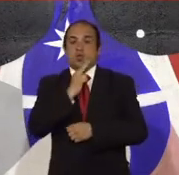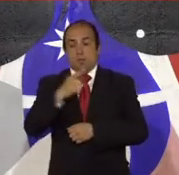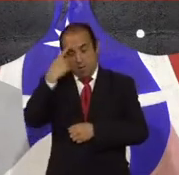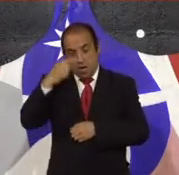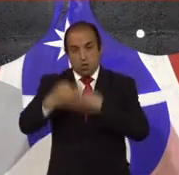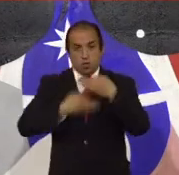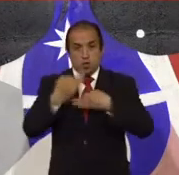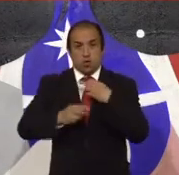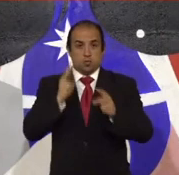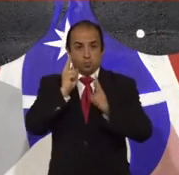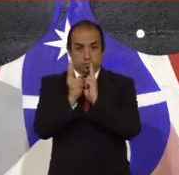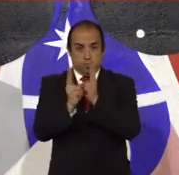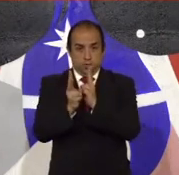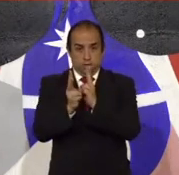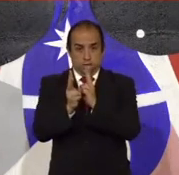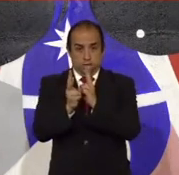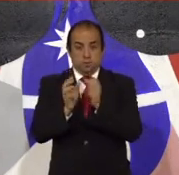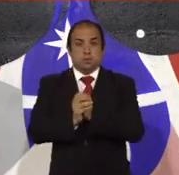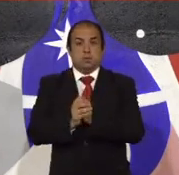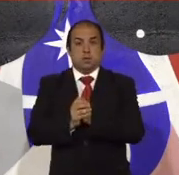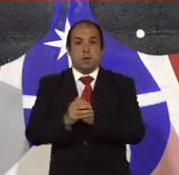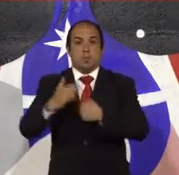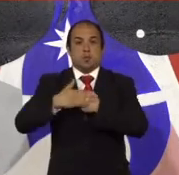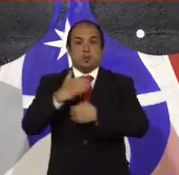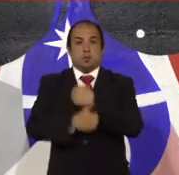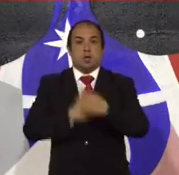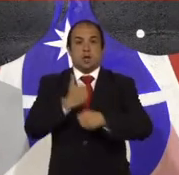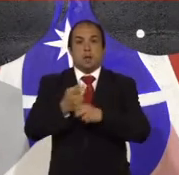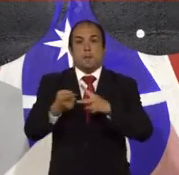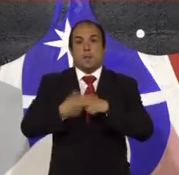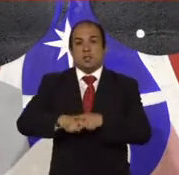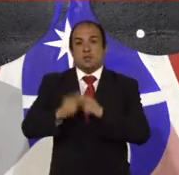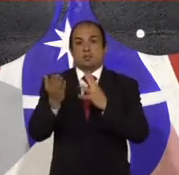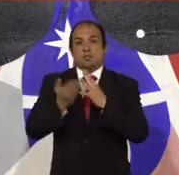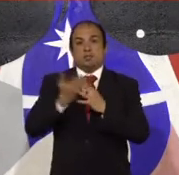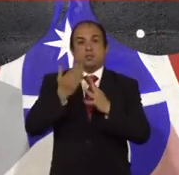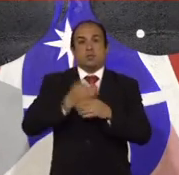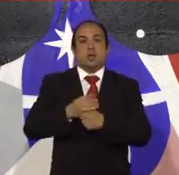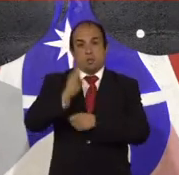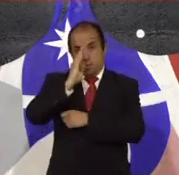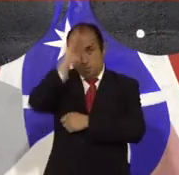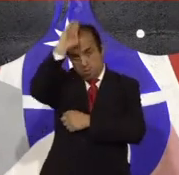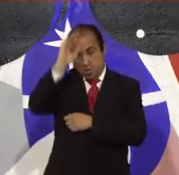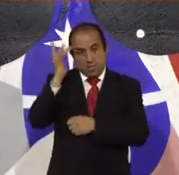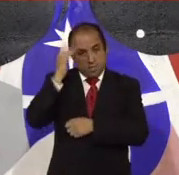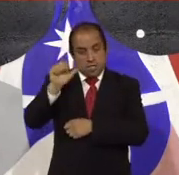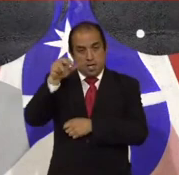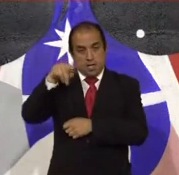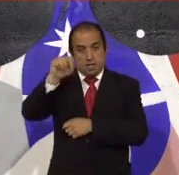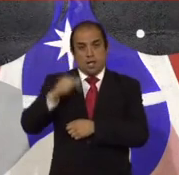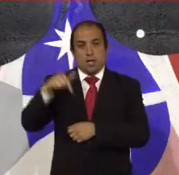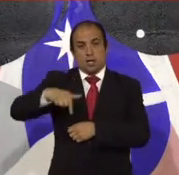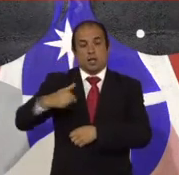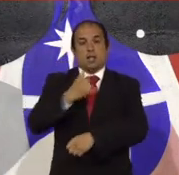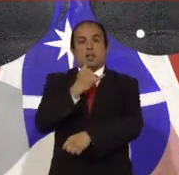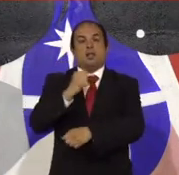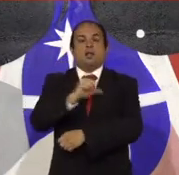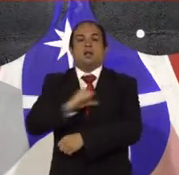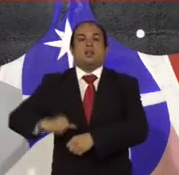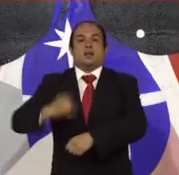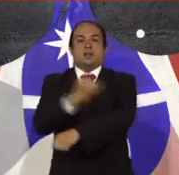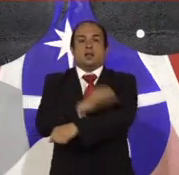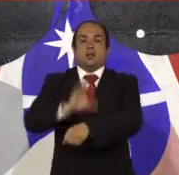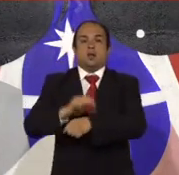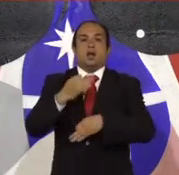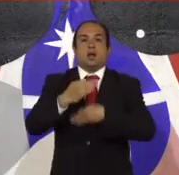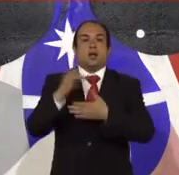todos los vecinos, que ya el próximo año iniciamos la estación de bomberos aquí en Santa Anita para la alcaldía de Iztacalco. Pues muchas gracias a